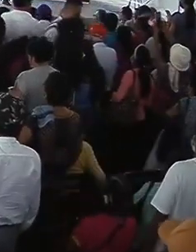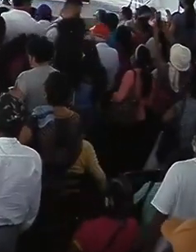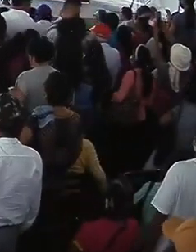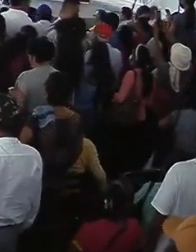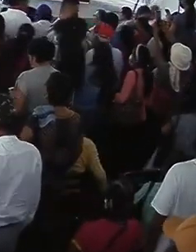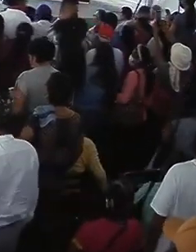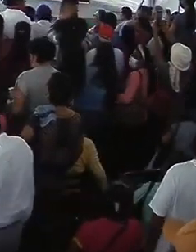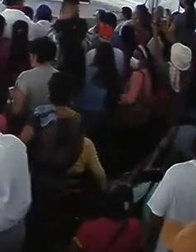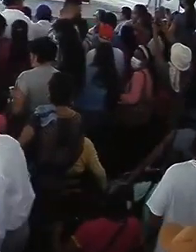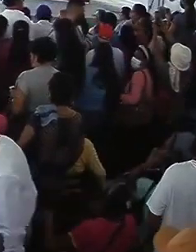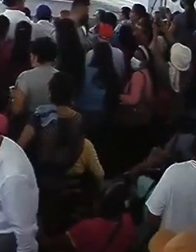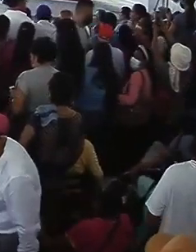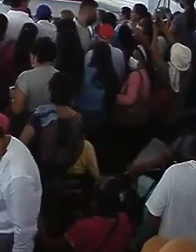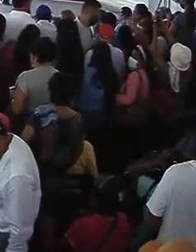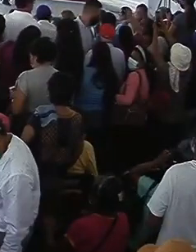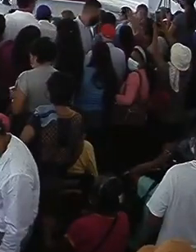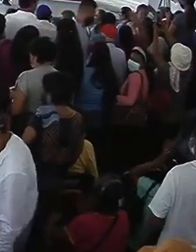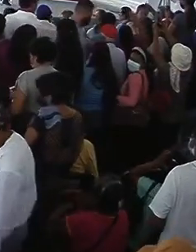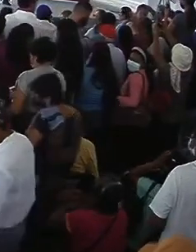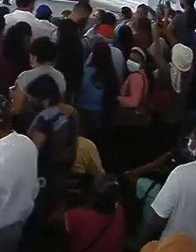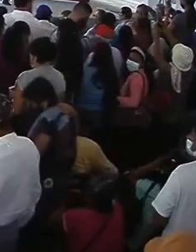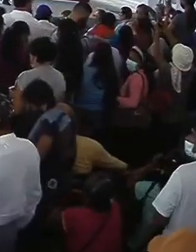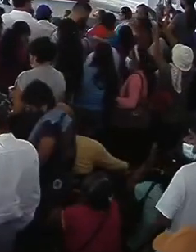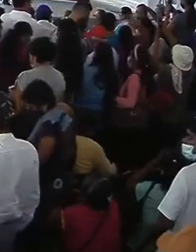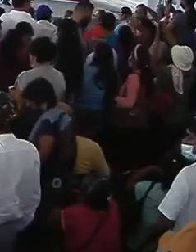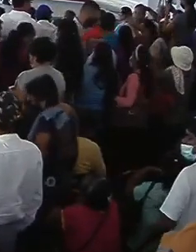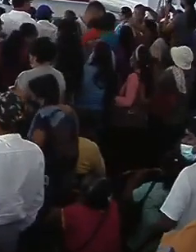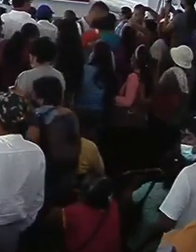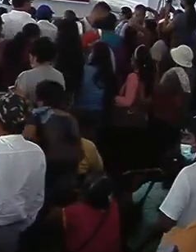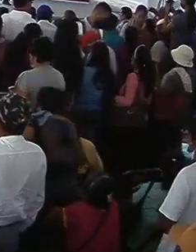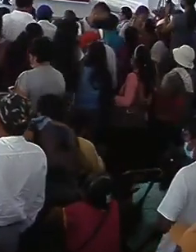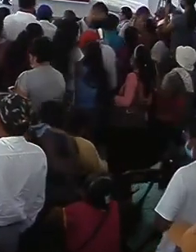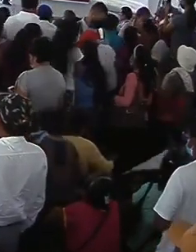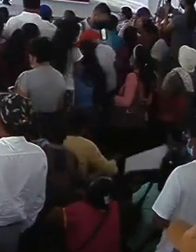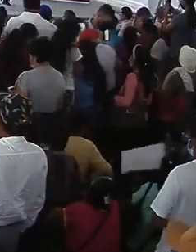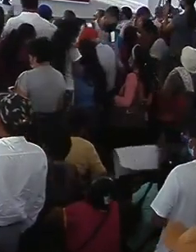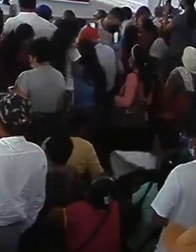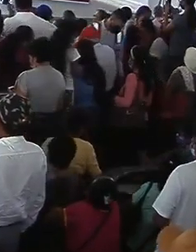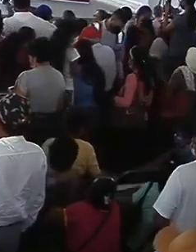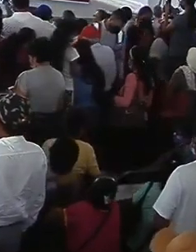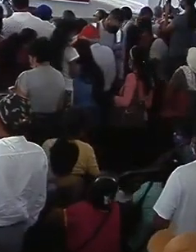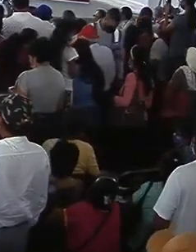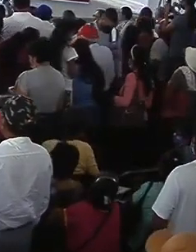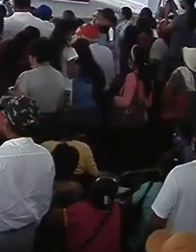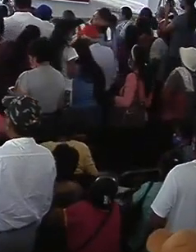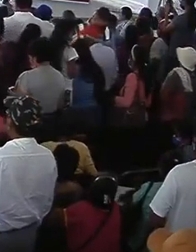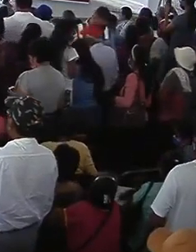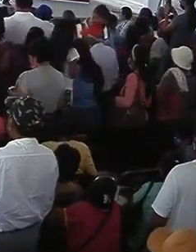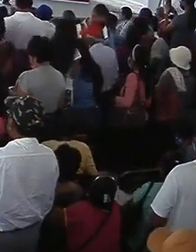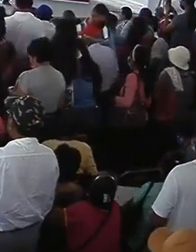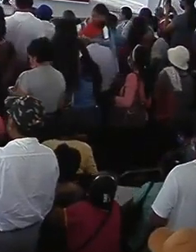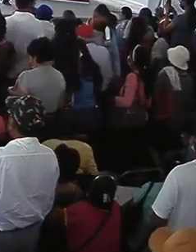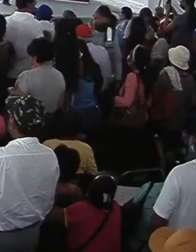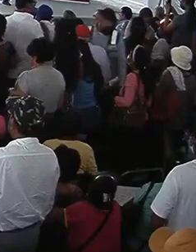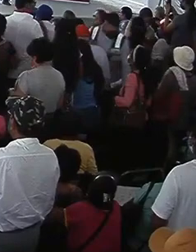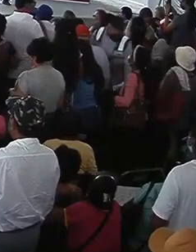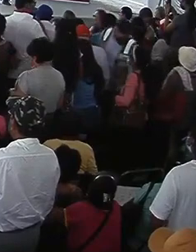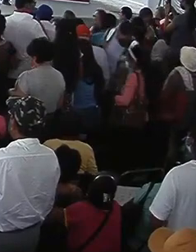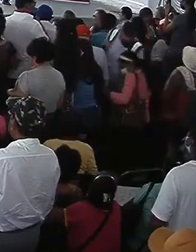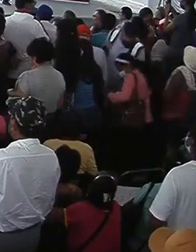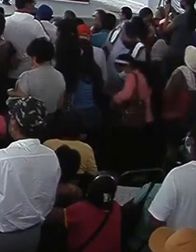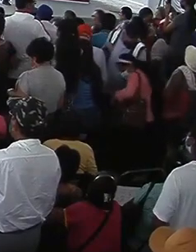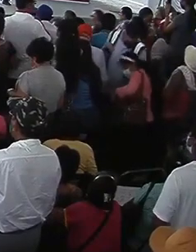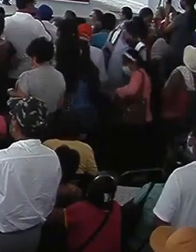Procedemos con el mensaje de bienvenida a cargo del gobernador constitucional del estado de Oaxaca, maestro Alejandro